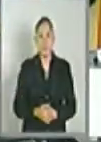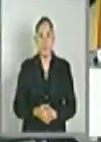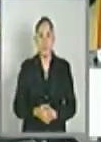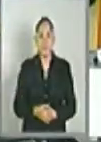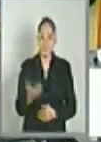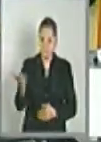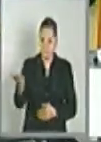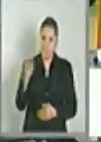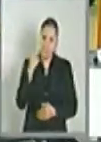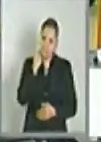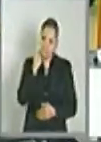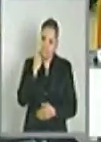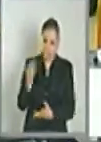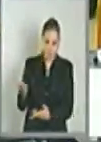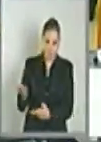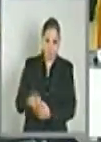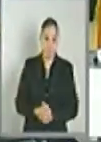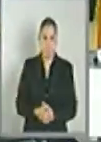Adelante, diputado.